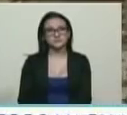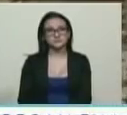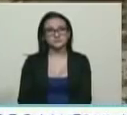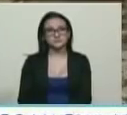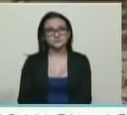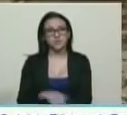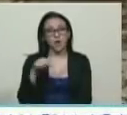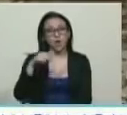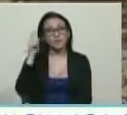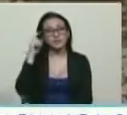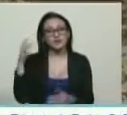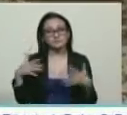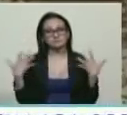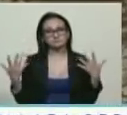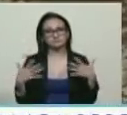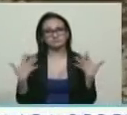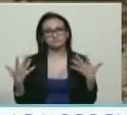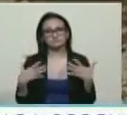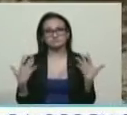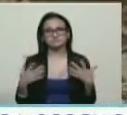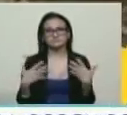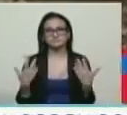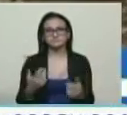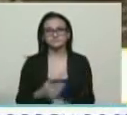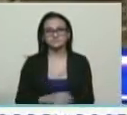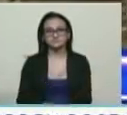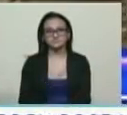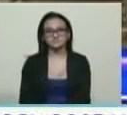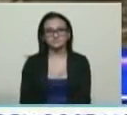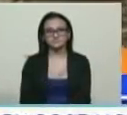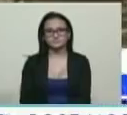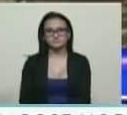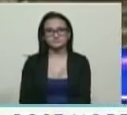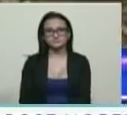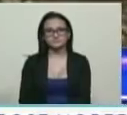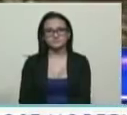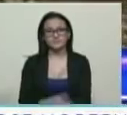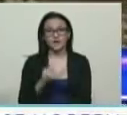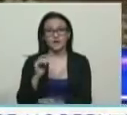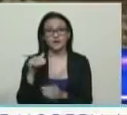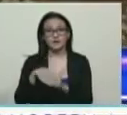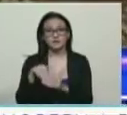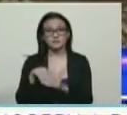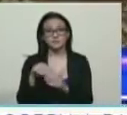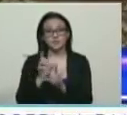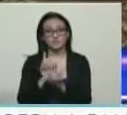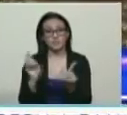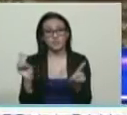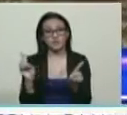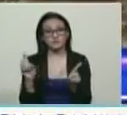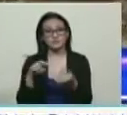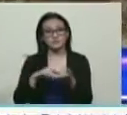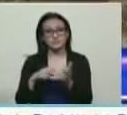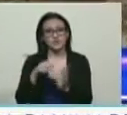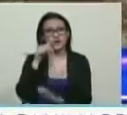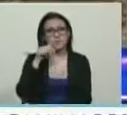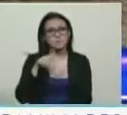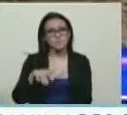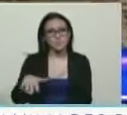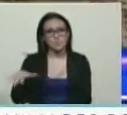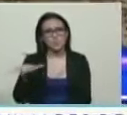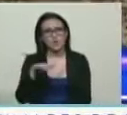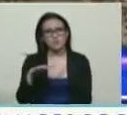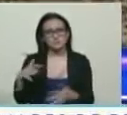de júbilo popular, porque cuando hay elecciones democráticas, el pueblo